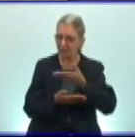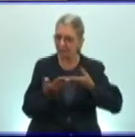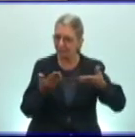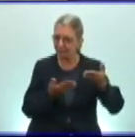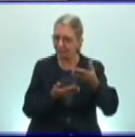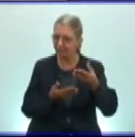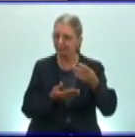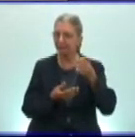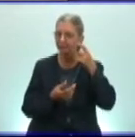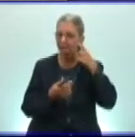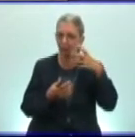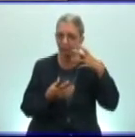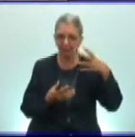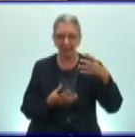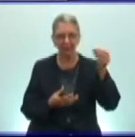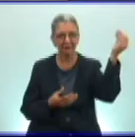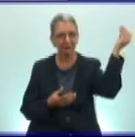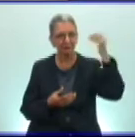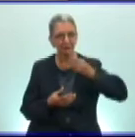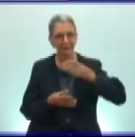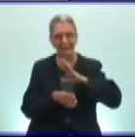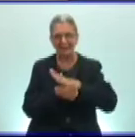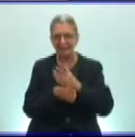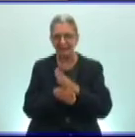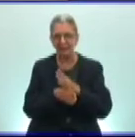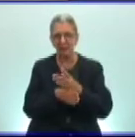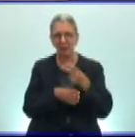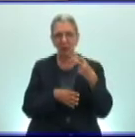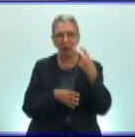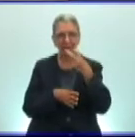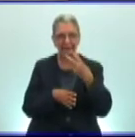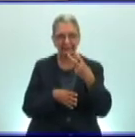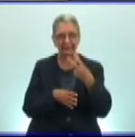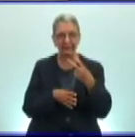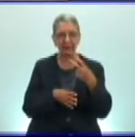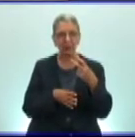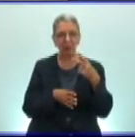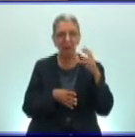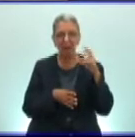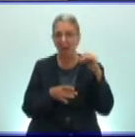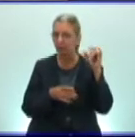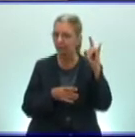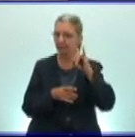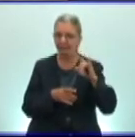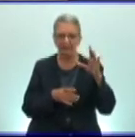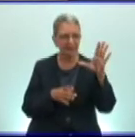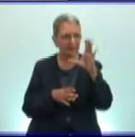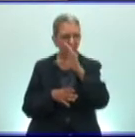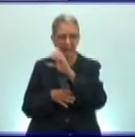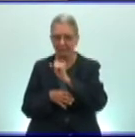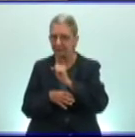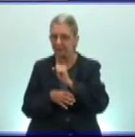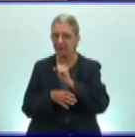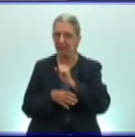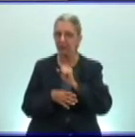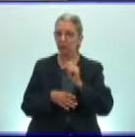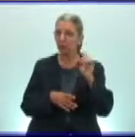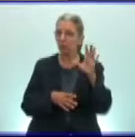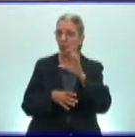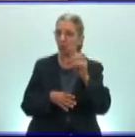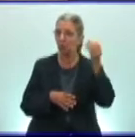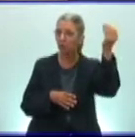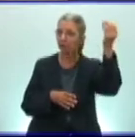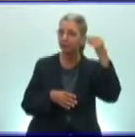los símbolos de los elementos químicos. Es un lenguaje universal que todos podemos conocer independientemente